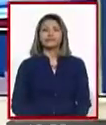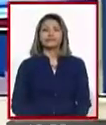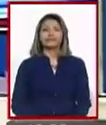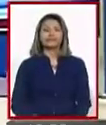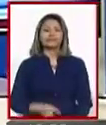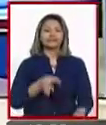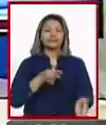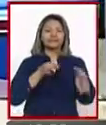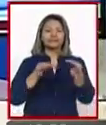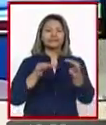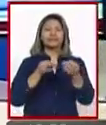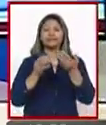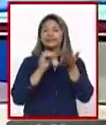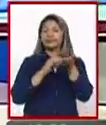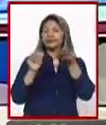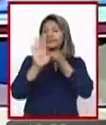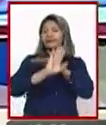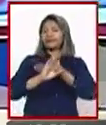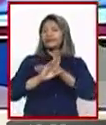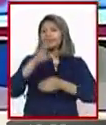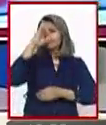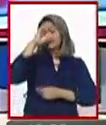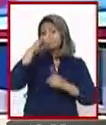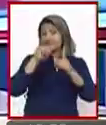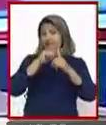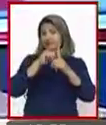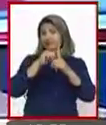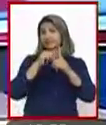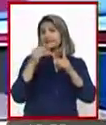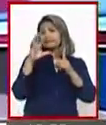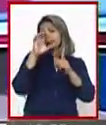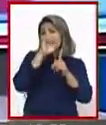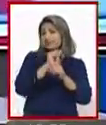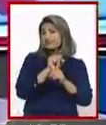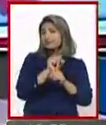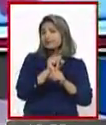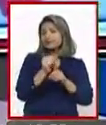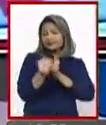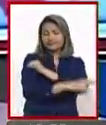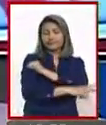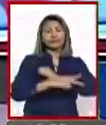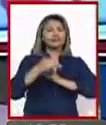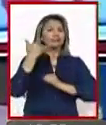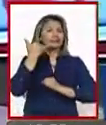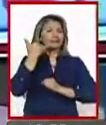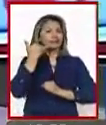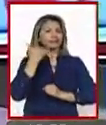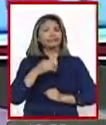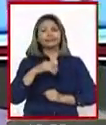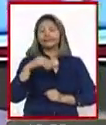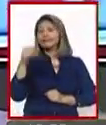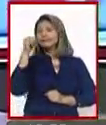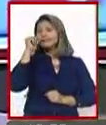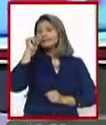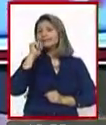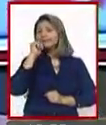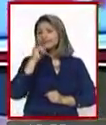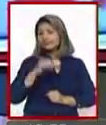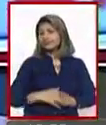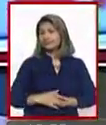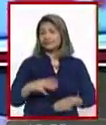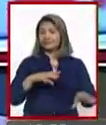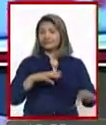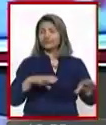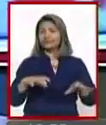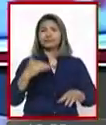Hablamos ahora de hechos de inseguridad porque un sujeto fue detenido cuando justamente le robó el teléfono celular a una mujer que se encontraba